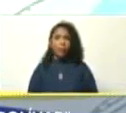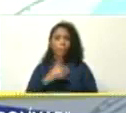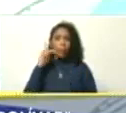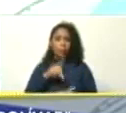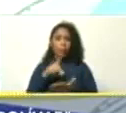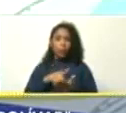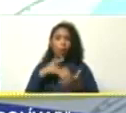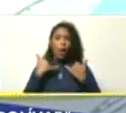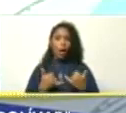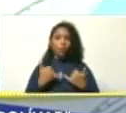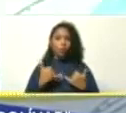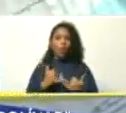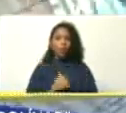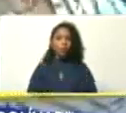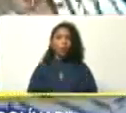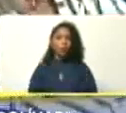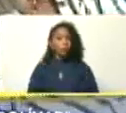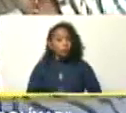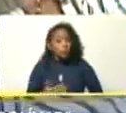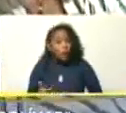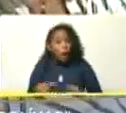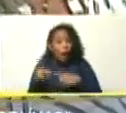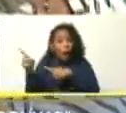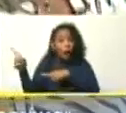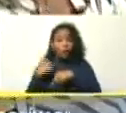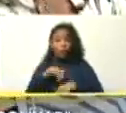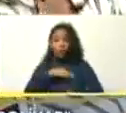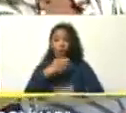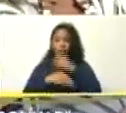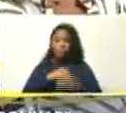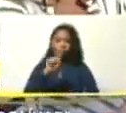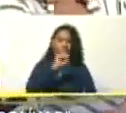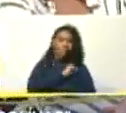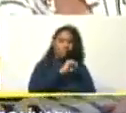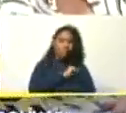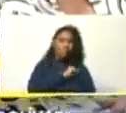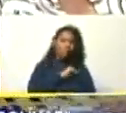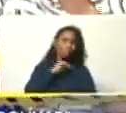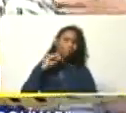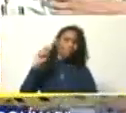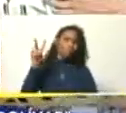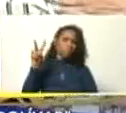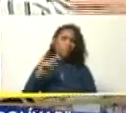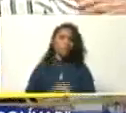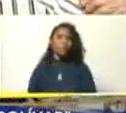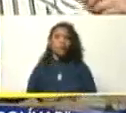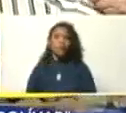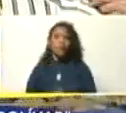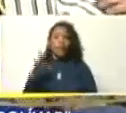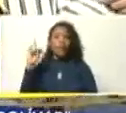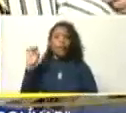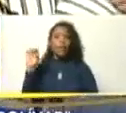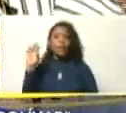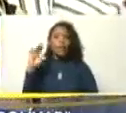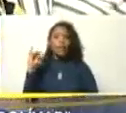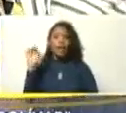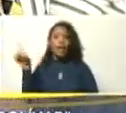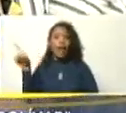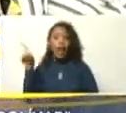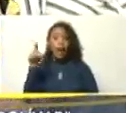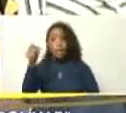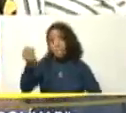presentes. Y desde ahí nos hicimos panas con Desiré. Y Desiré es una periodista